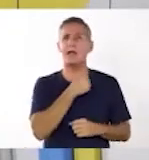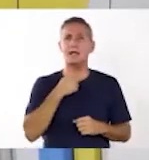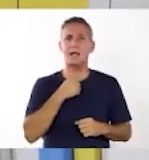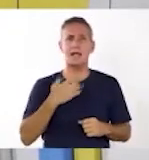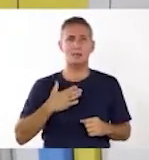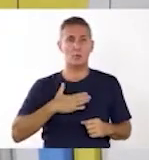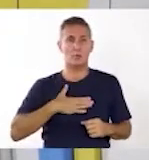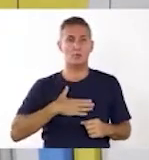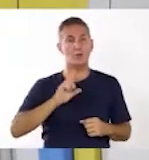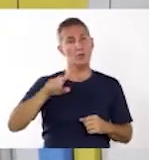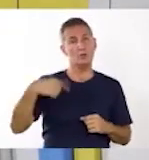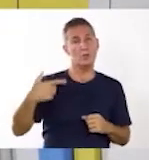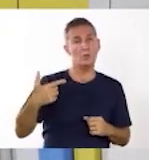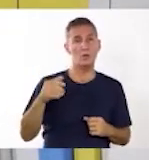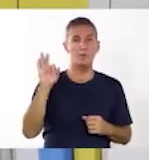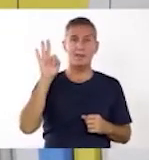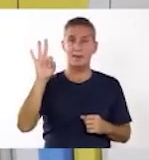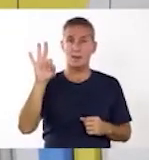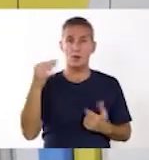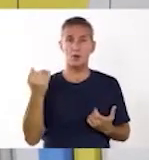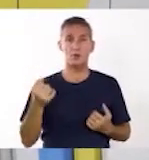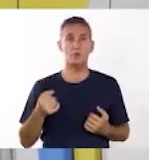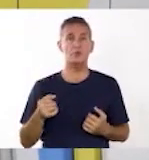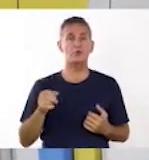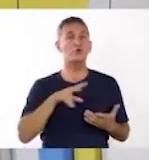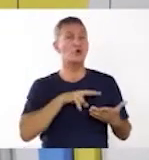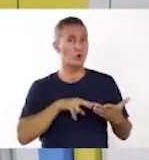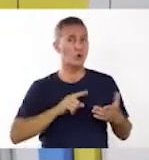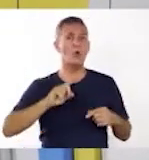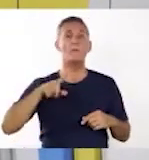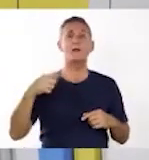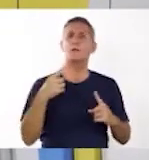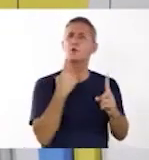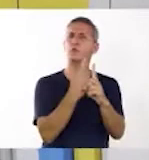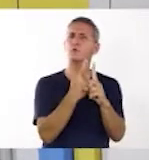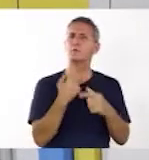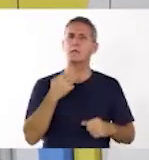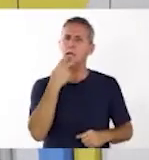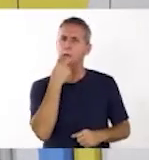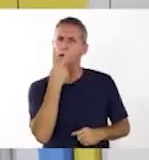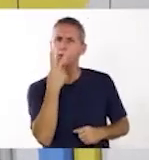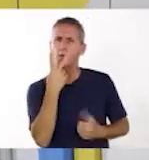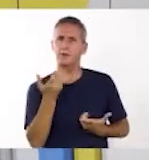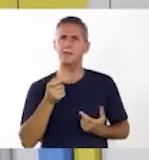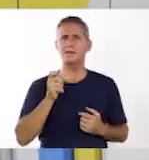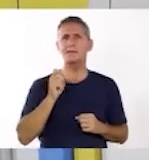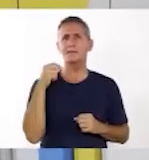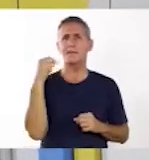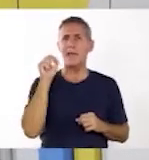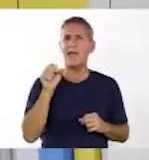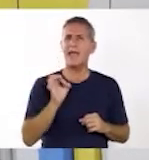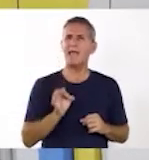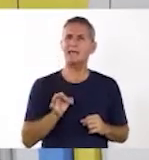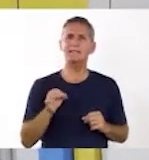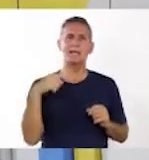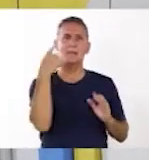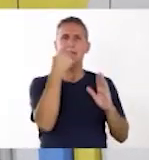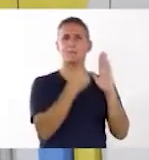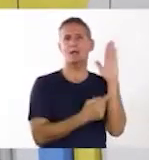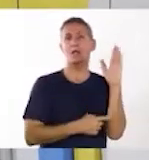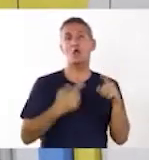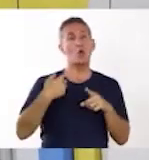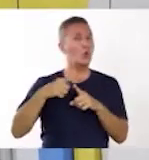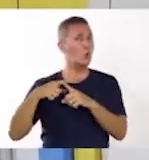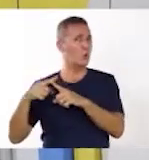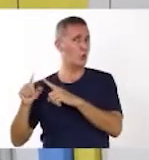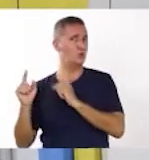leyendo Canto a mí mismo. Después viene el 8, lo leen para el próximo encuentro y vamos a ver